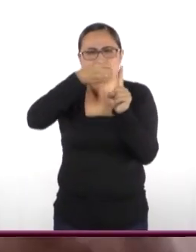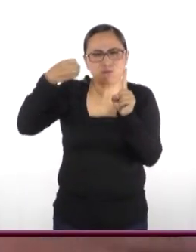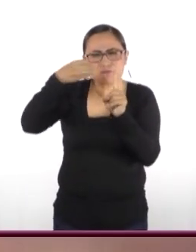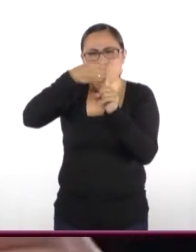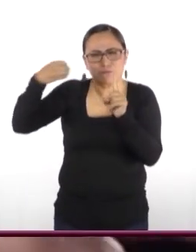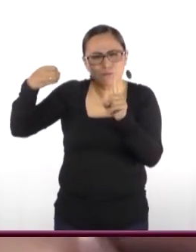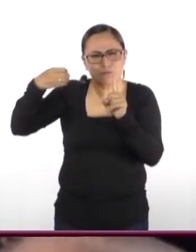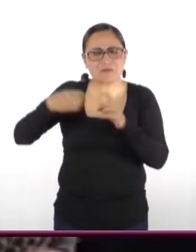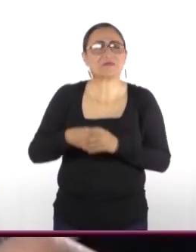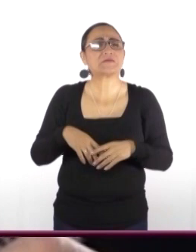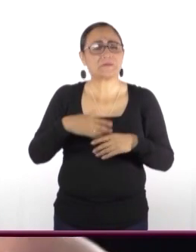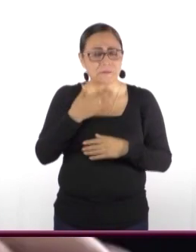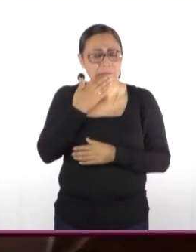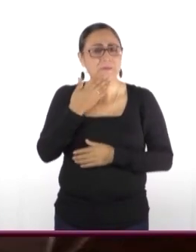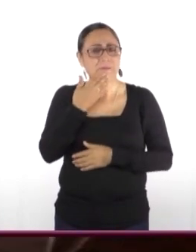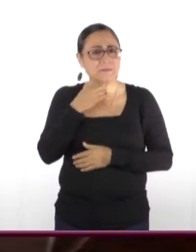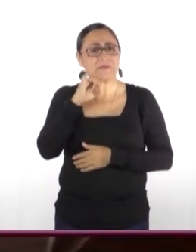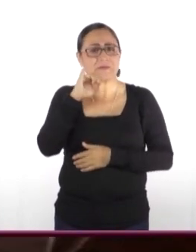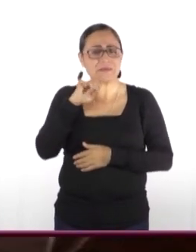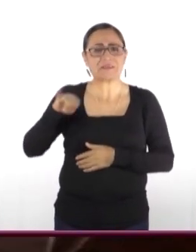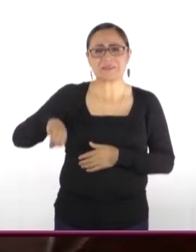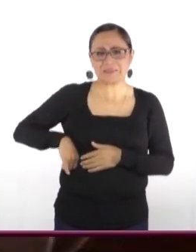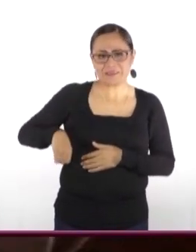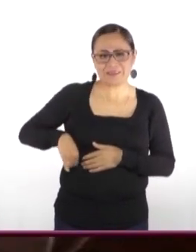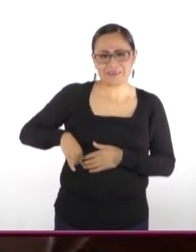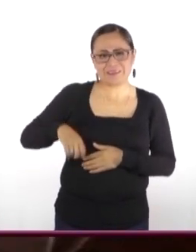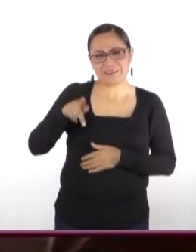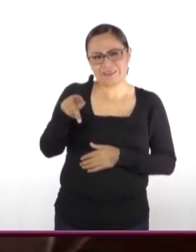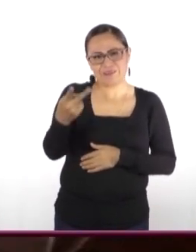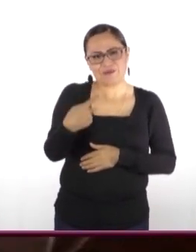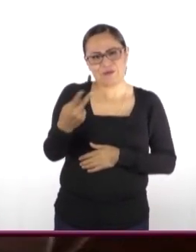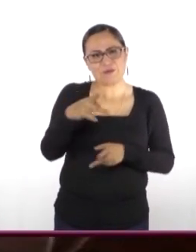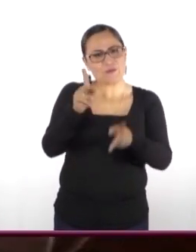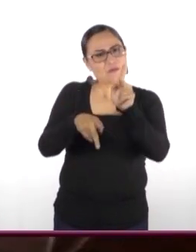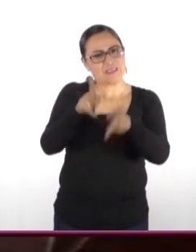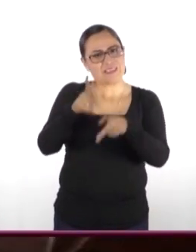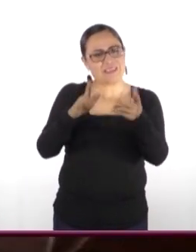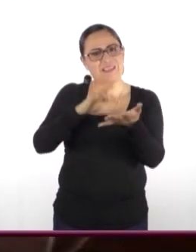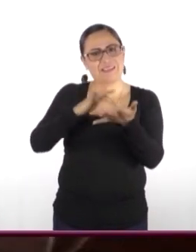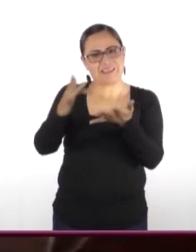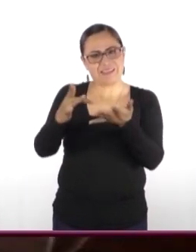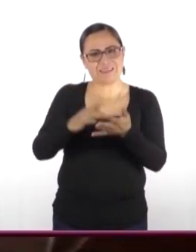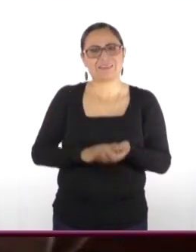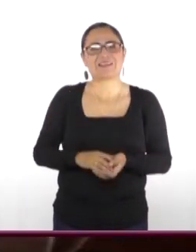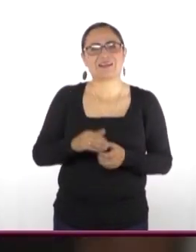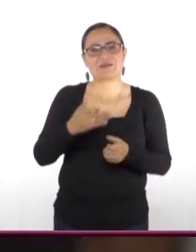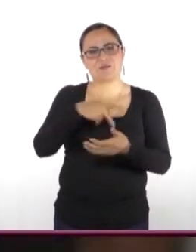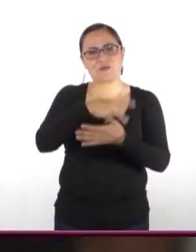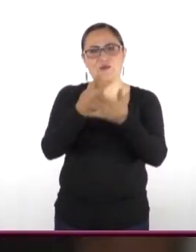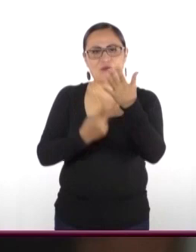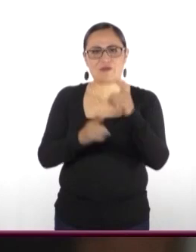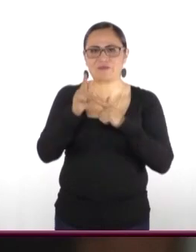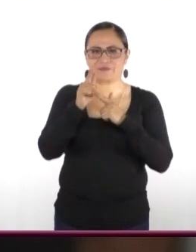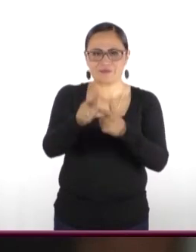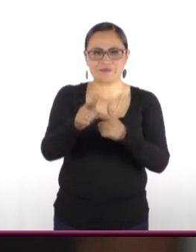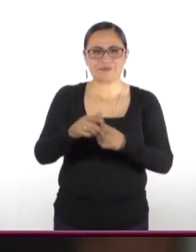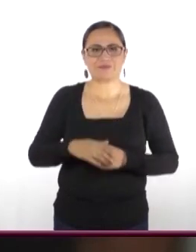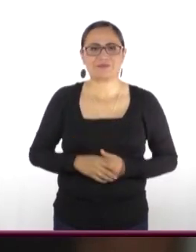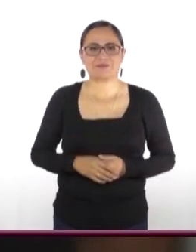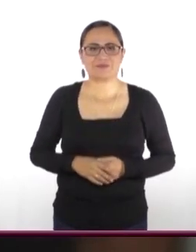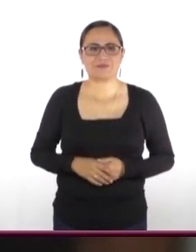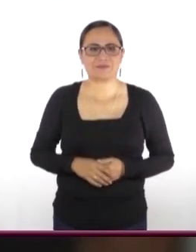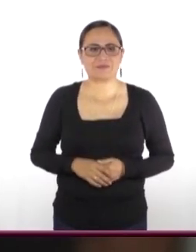la estructura esencial de las cosas. Así es, Francisco, pues muy interesante platicar contigo. Muchas gracias por tu tiempo y nosotros continuamos